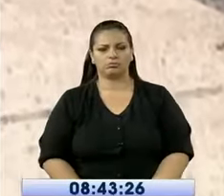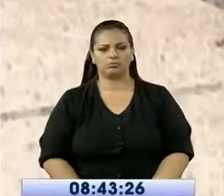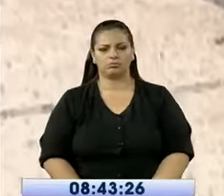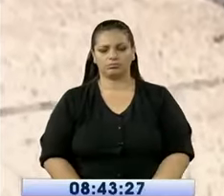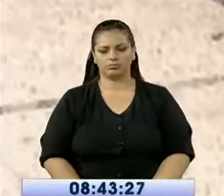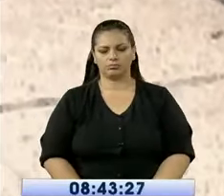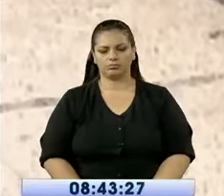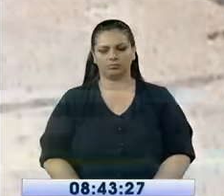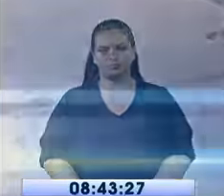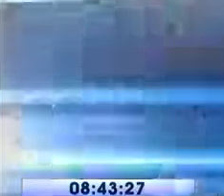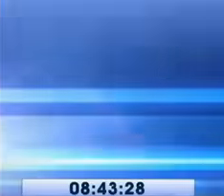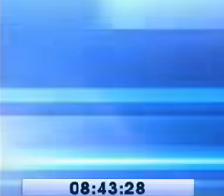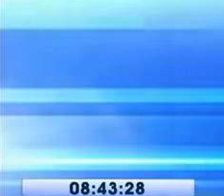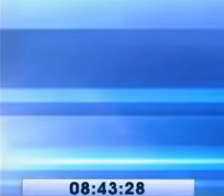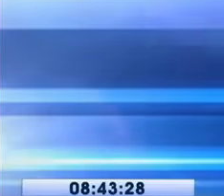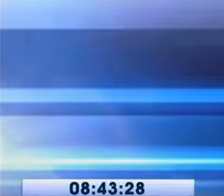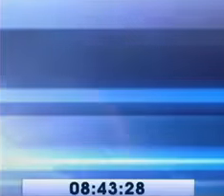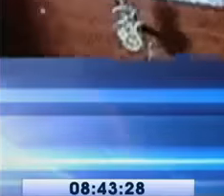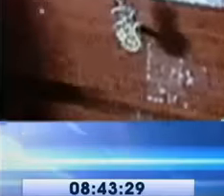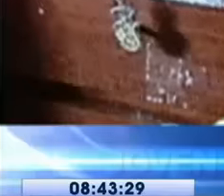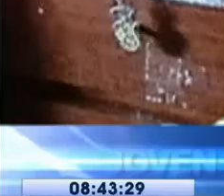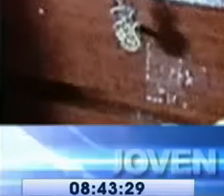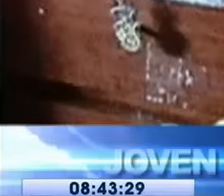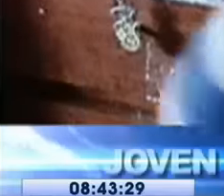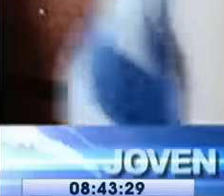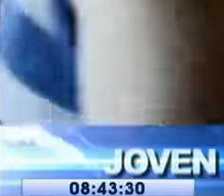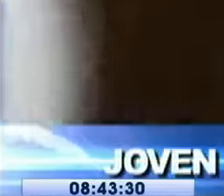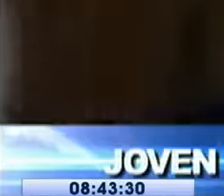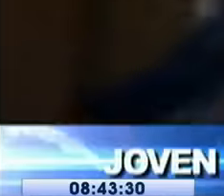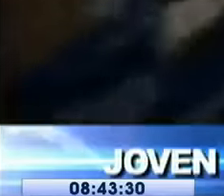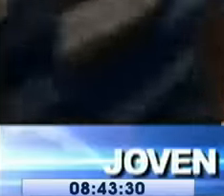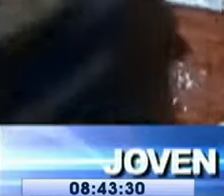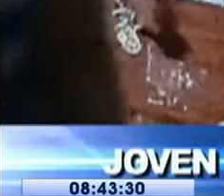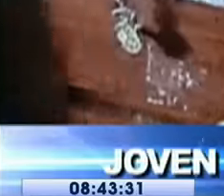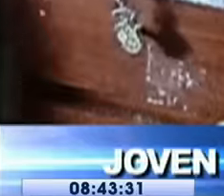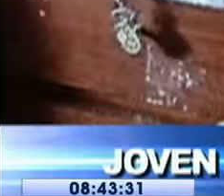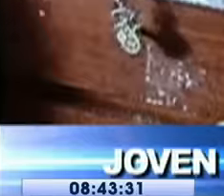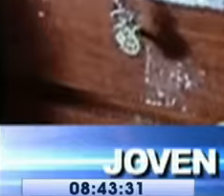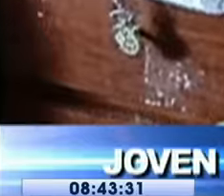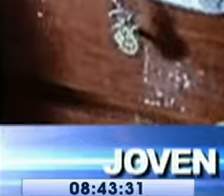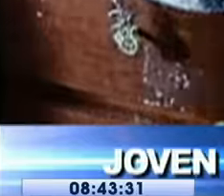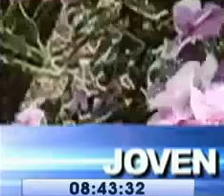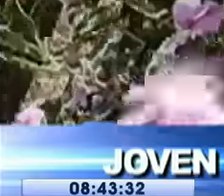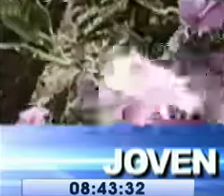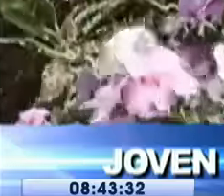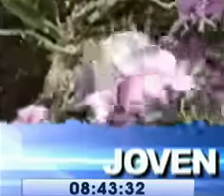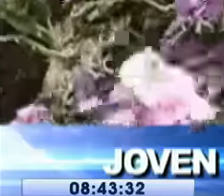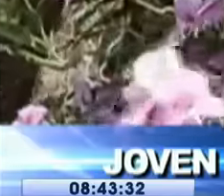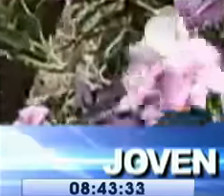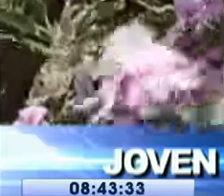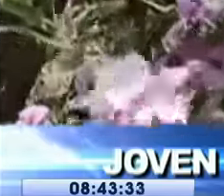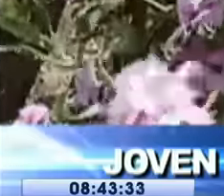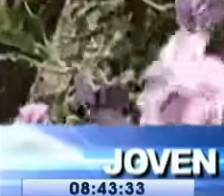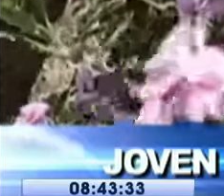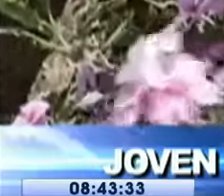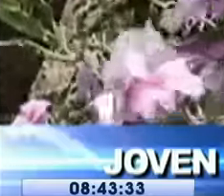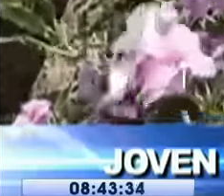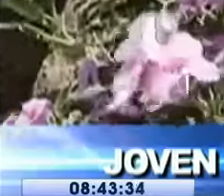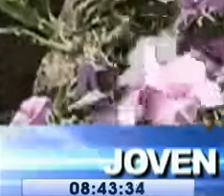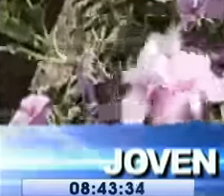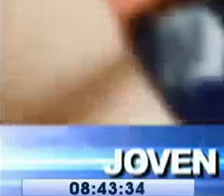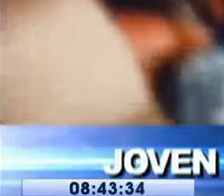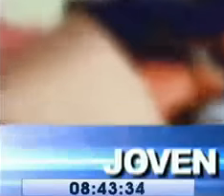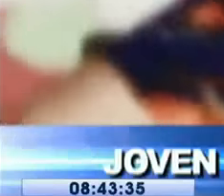Morales. Una joven habría sido violada al interior de un bus en